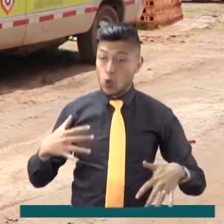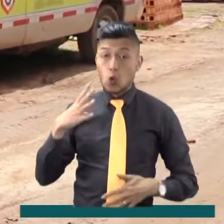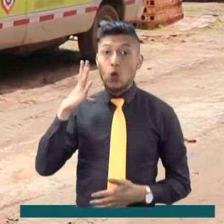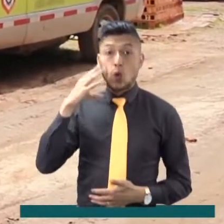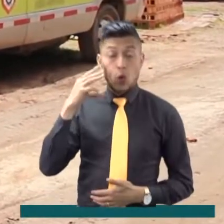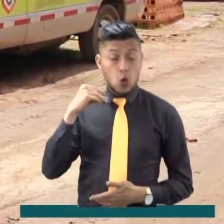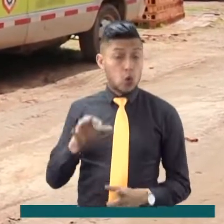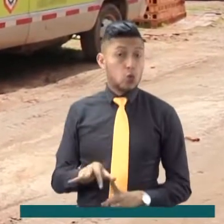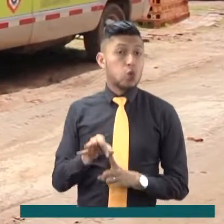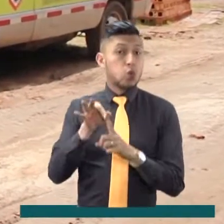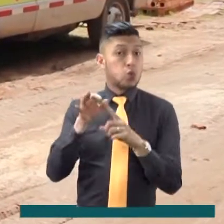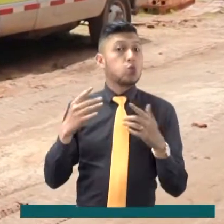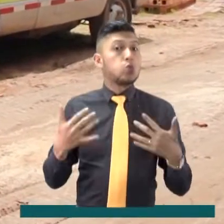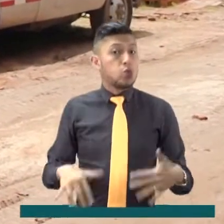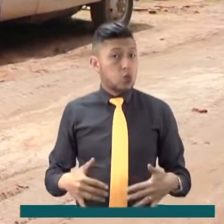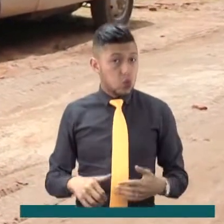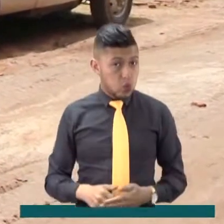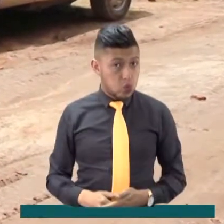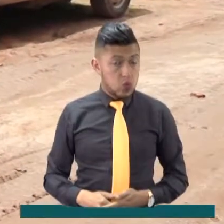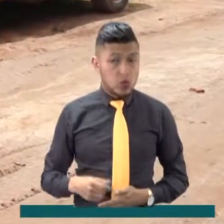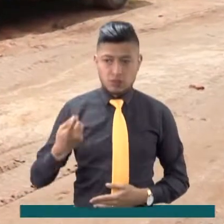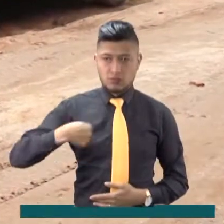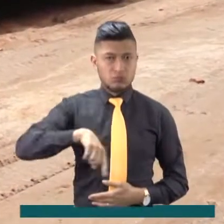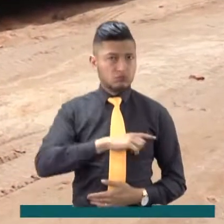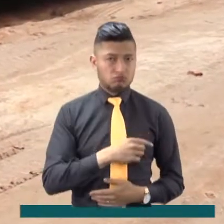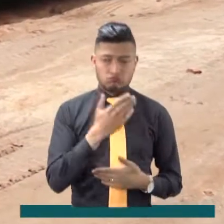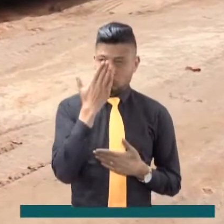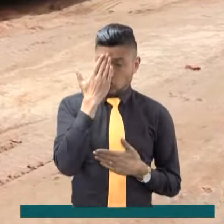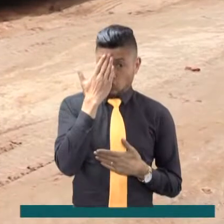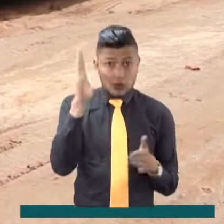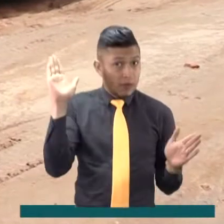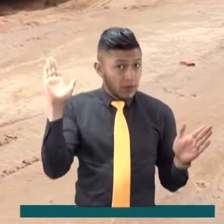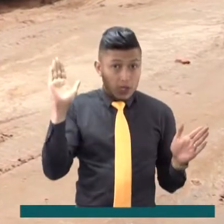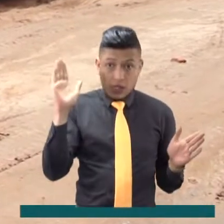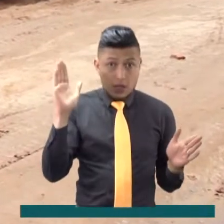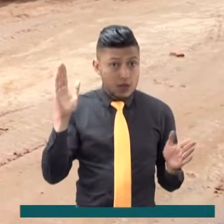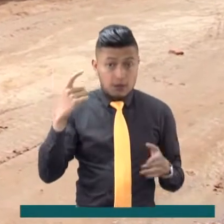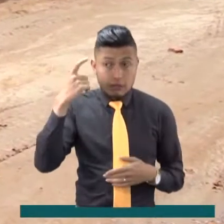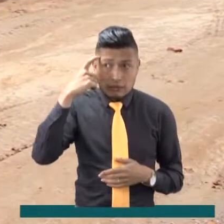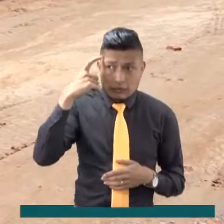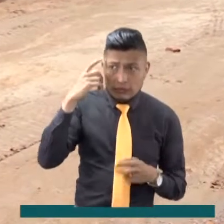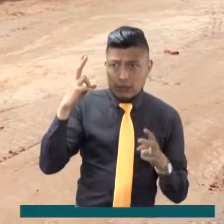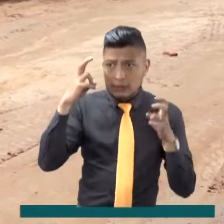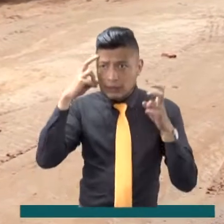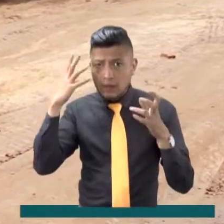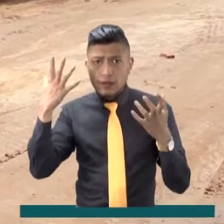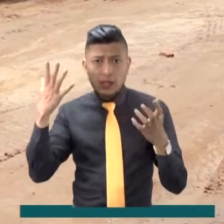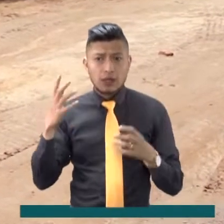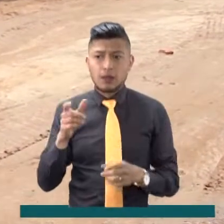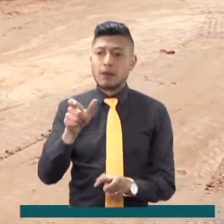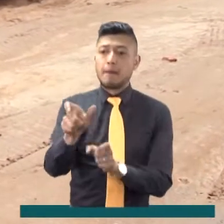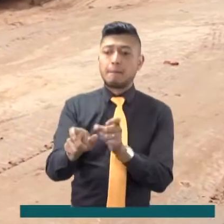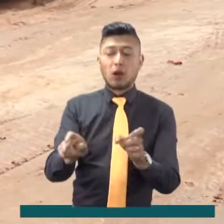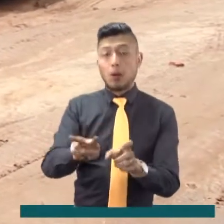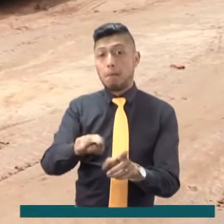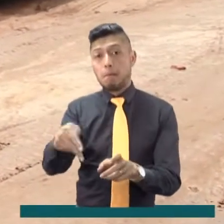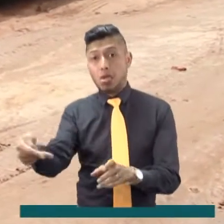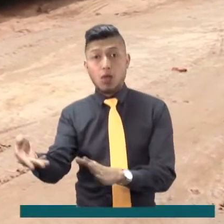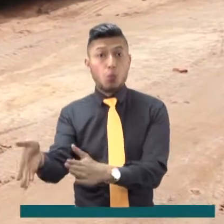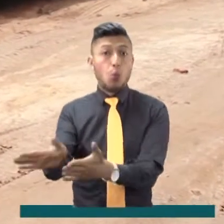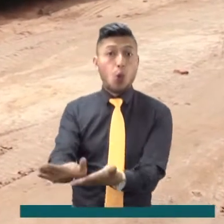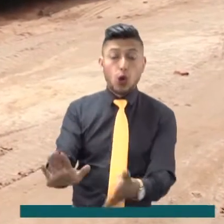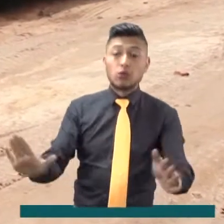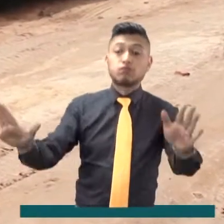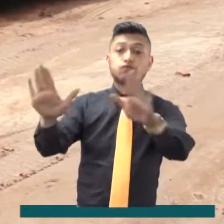bárbara porque pues no teníamos el conocimiento de tener personas fallecidas